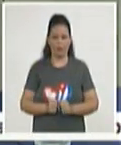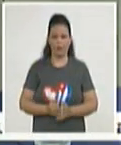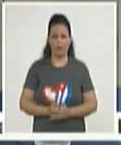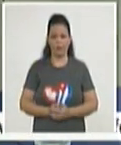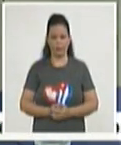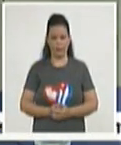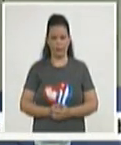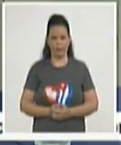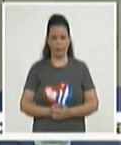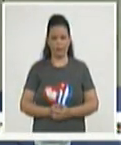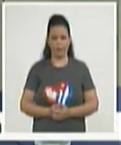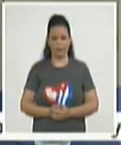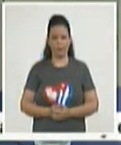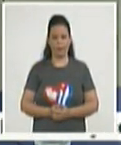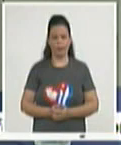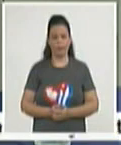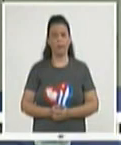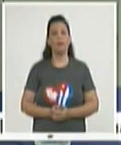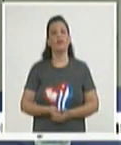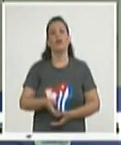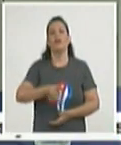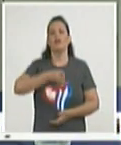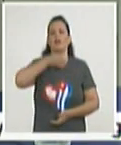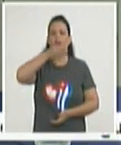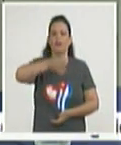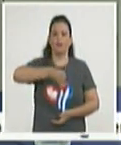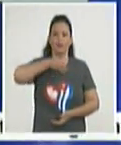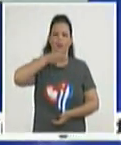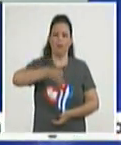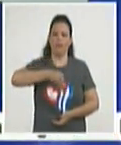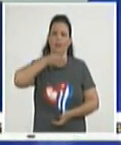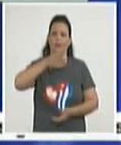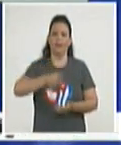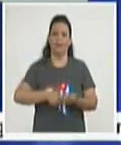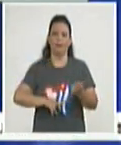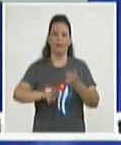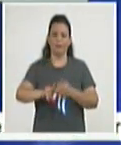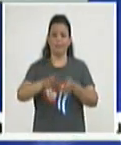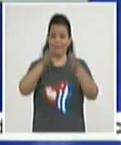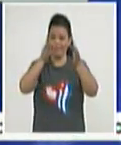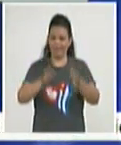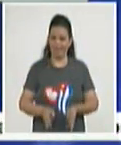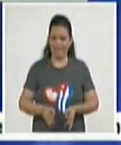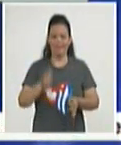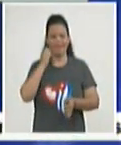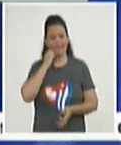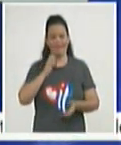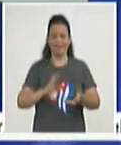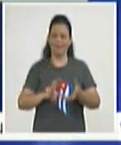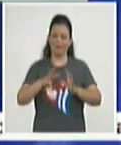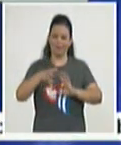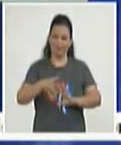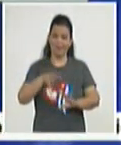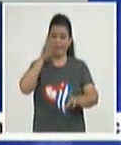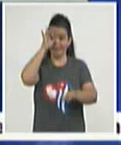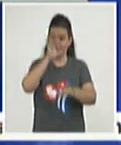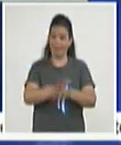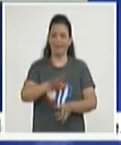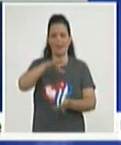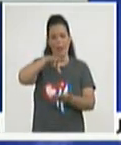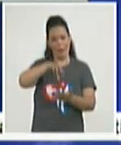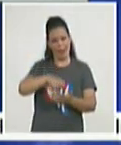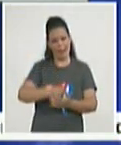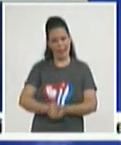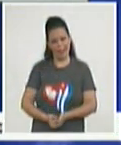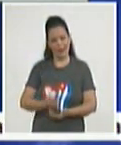viendo cada una de las provincias que tienen mayores tasas de incidencia, empezando por Pinar del Río. Ahí está,